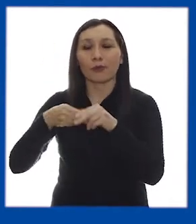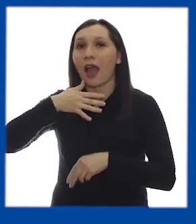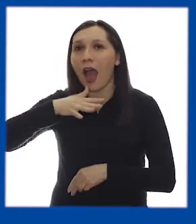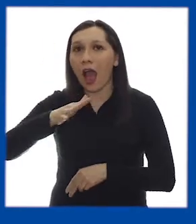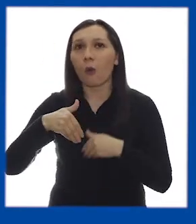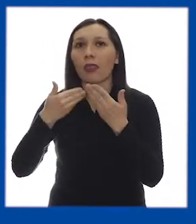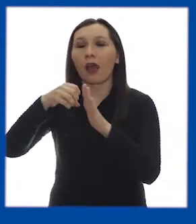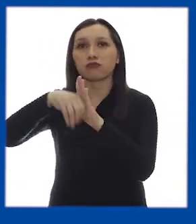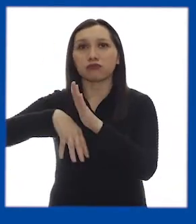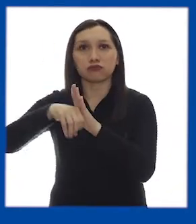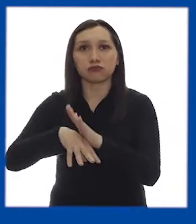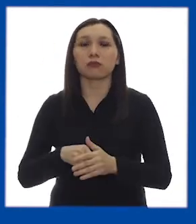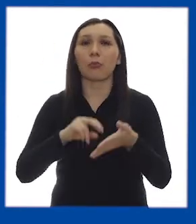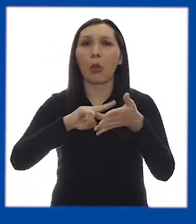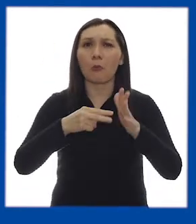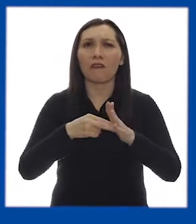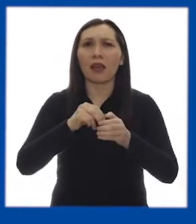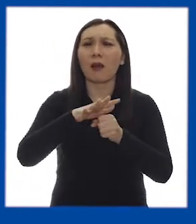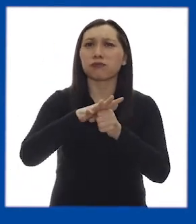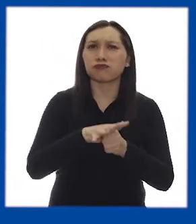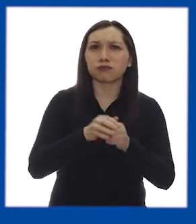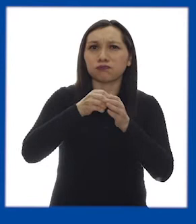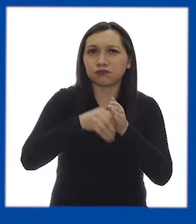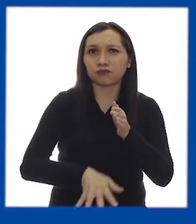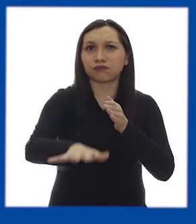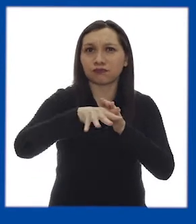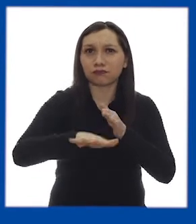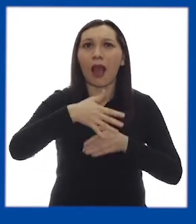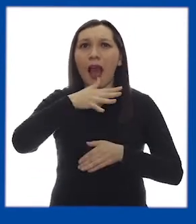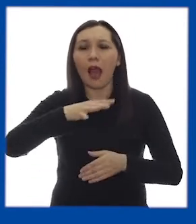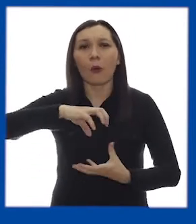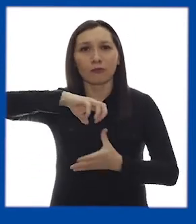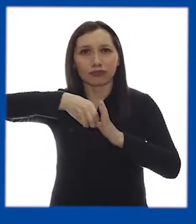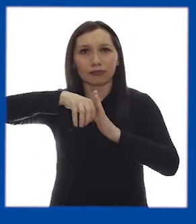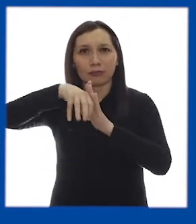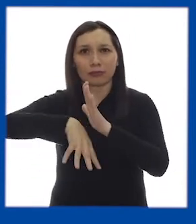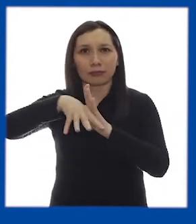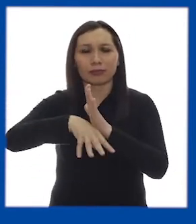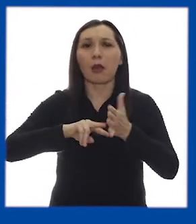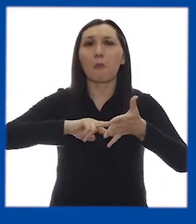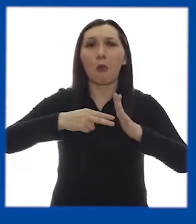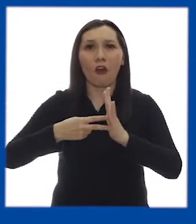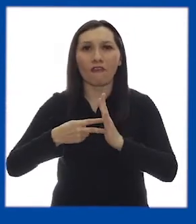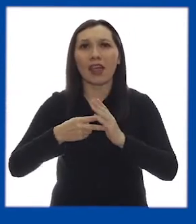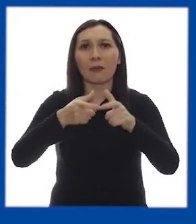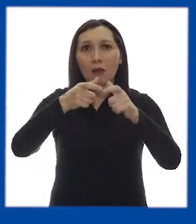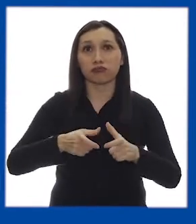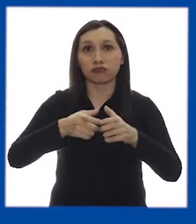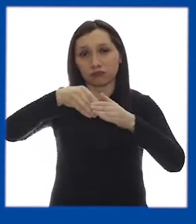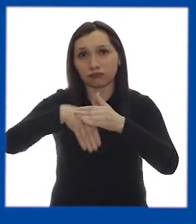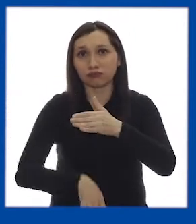agua potable, problemas de presión en el suministro de agua potable, inconvenientes en el